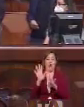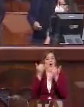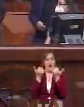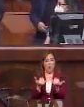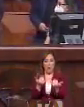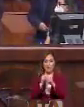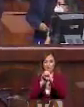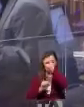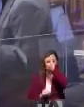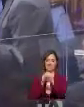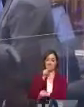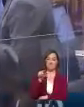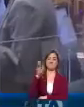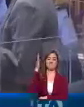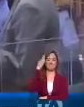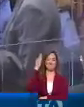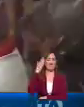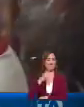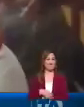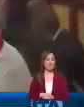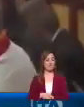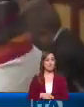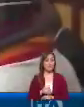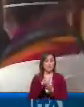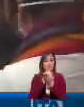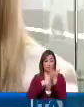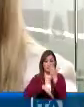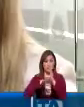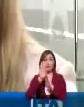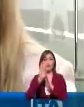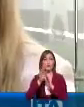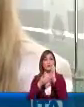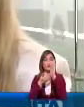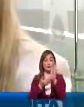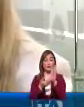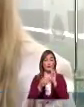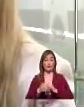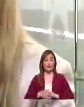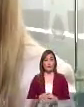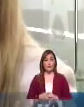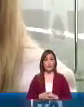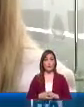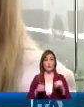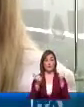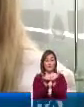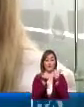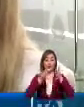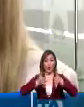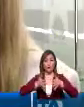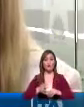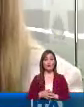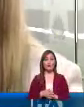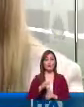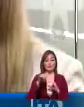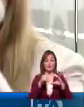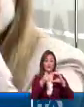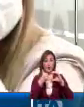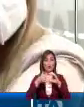Y precisamente esas salidas benefician a la mayoría legislativa. María del Carmen, la asambleísta de Santa